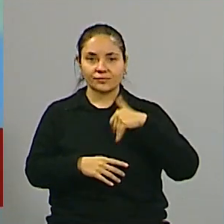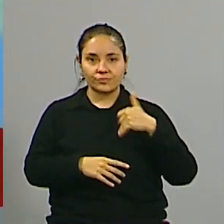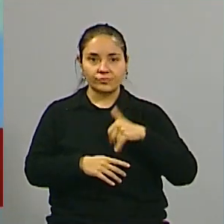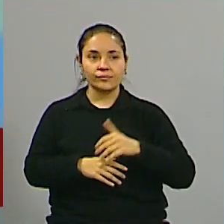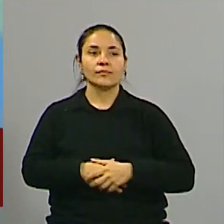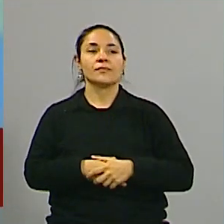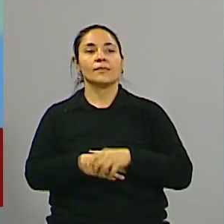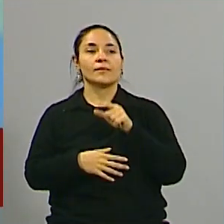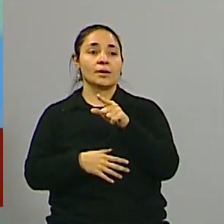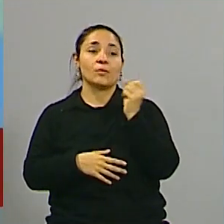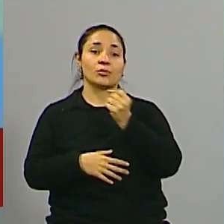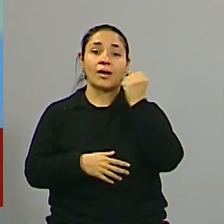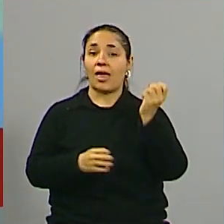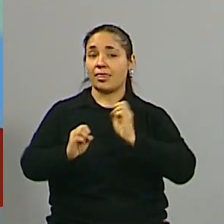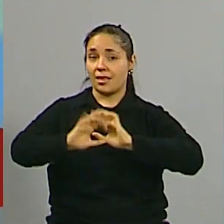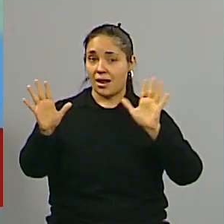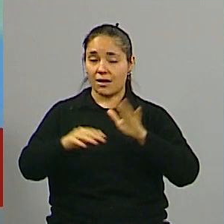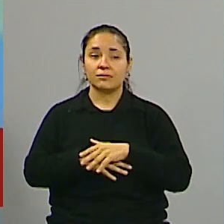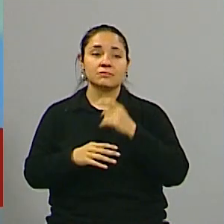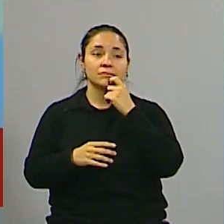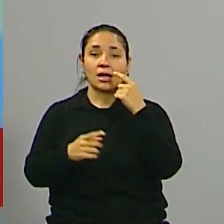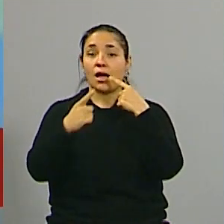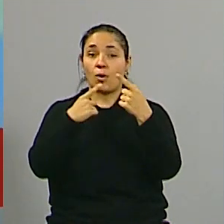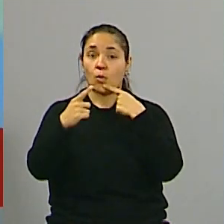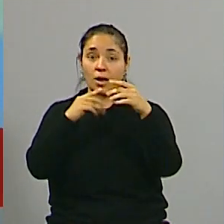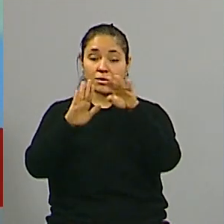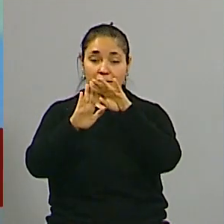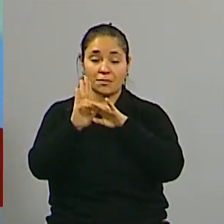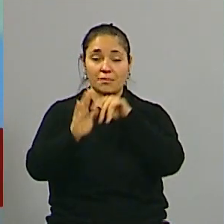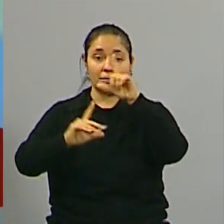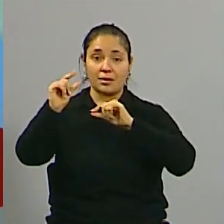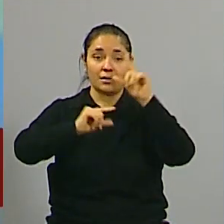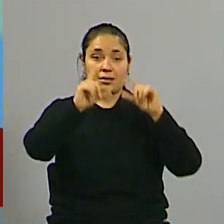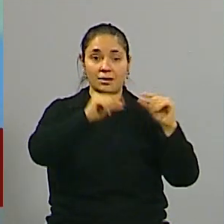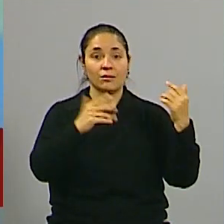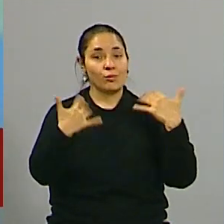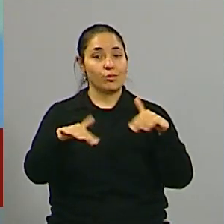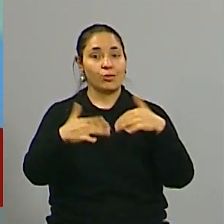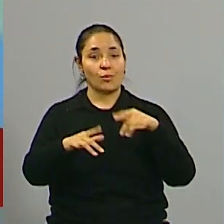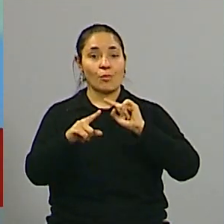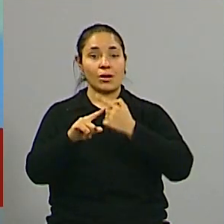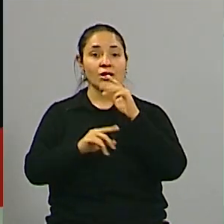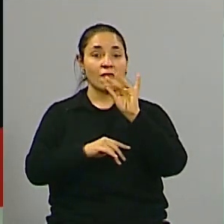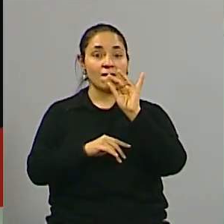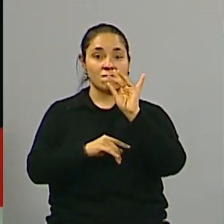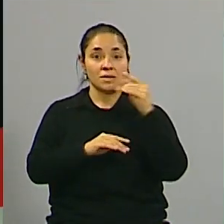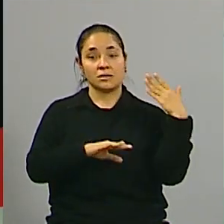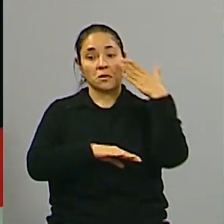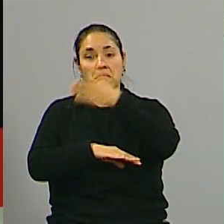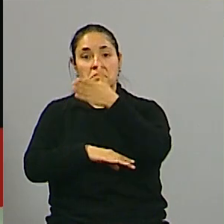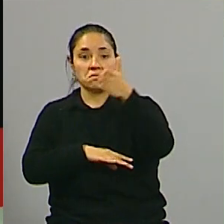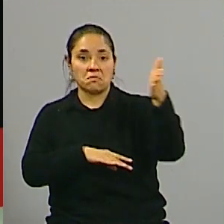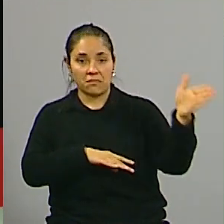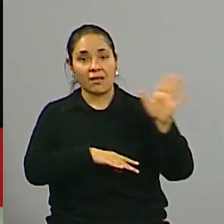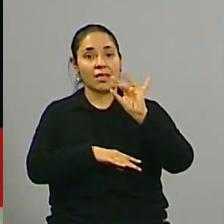bien tu aclaración, porque si uno seguía por las encuestas diría qué difícil debe ser recorrer una calle para un político. Pero bueno, también es